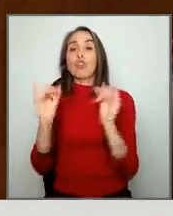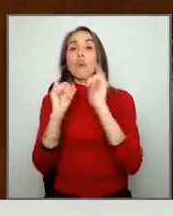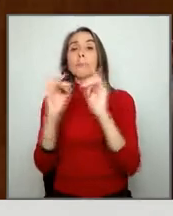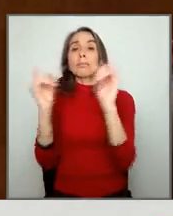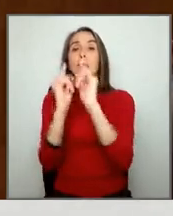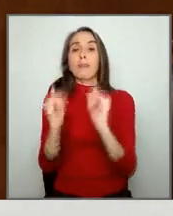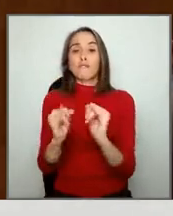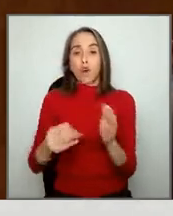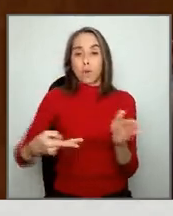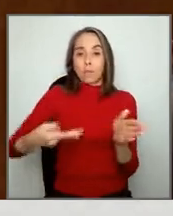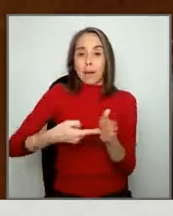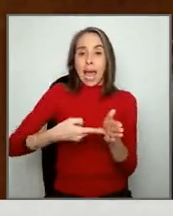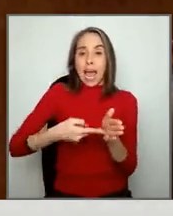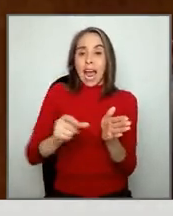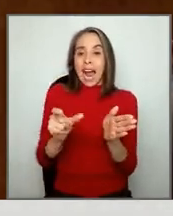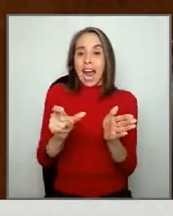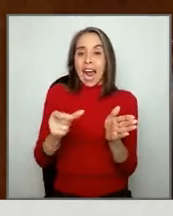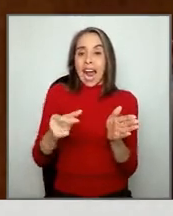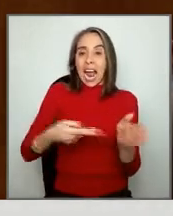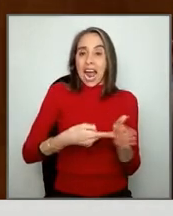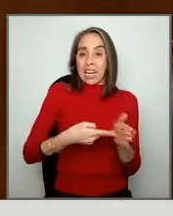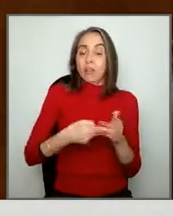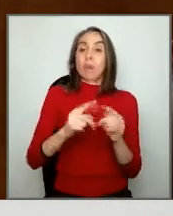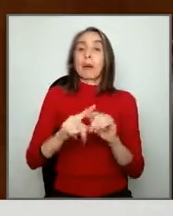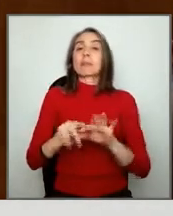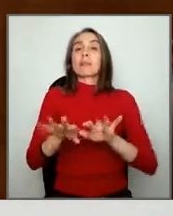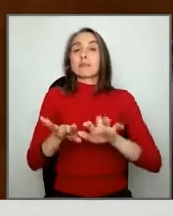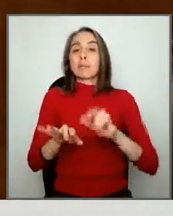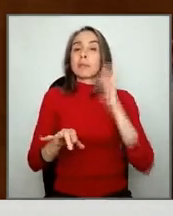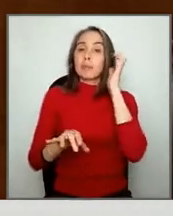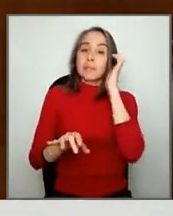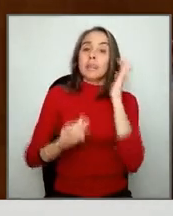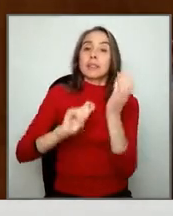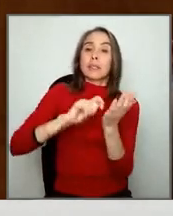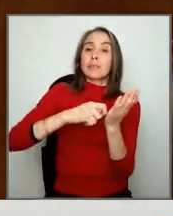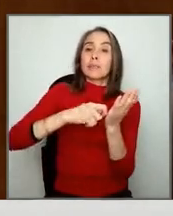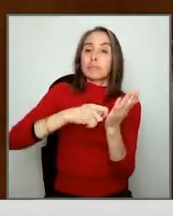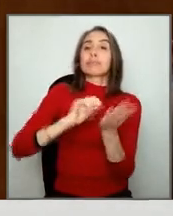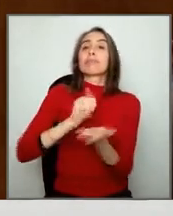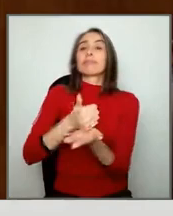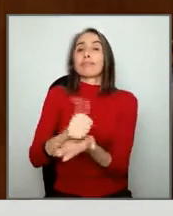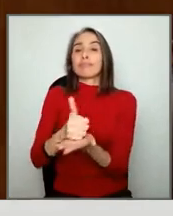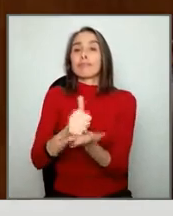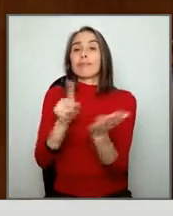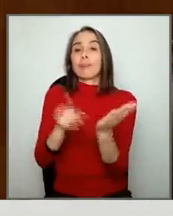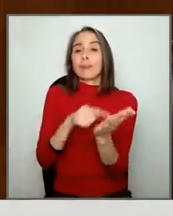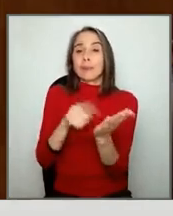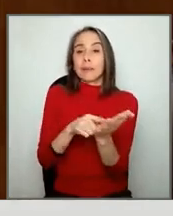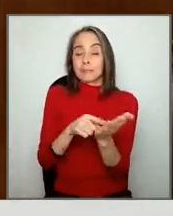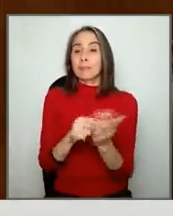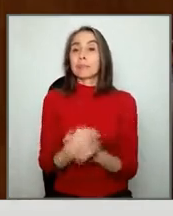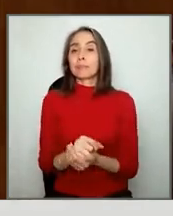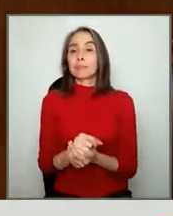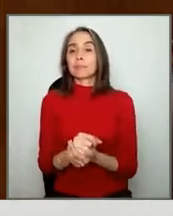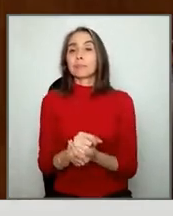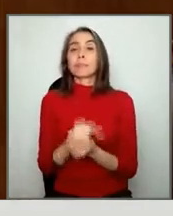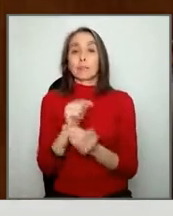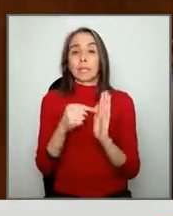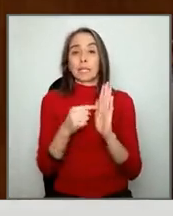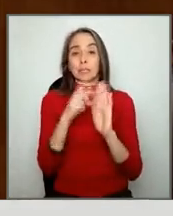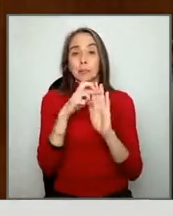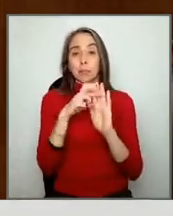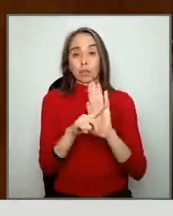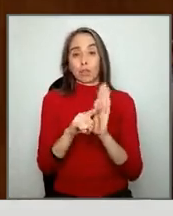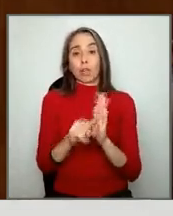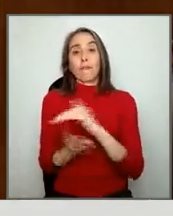diferentes tipos de dispositivos electrónicos y videoconsolas portátiles durante la tramitación de esta iniciativa la comisión